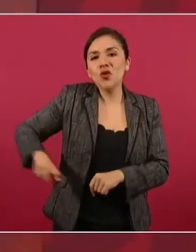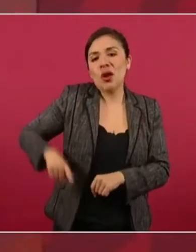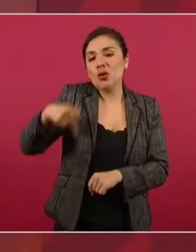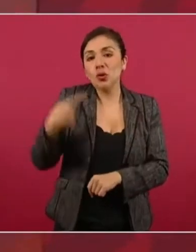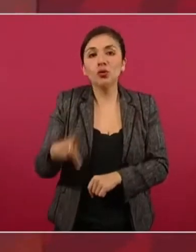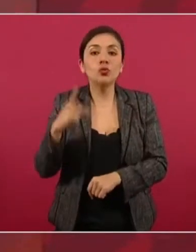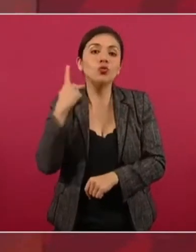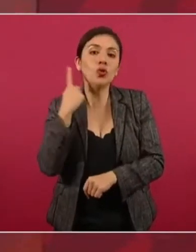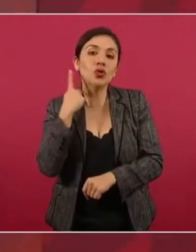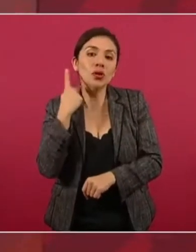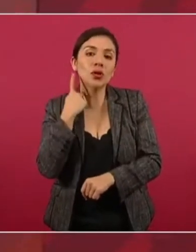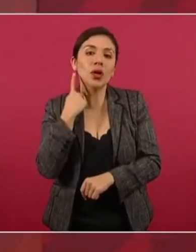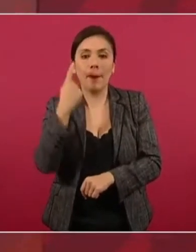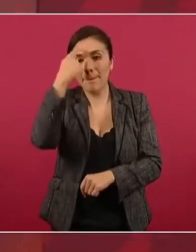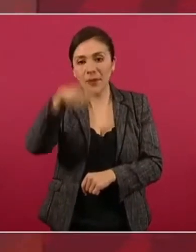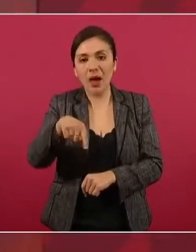de